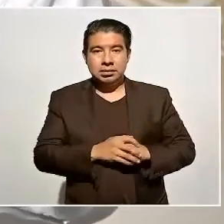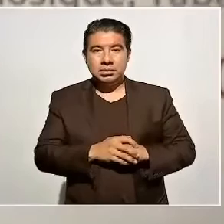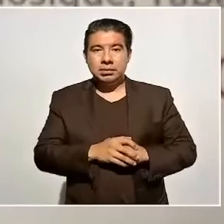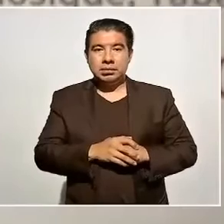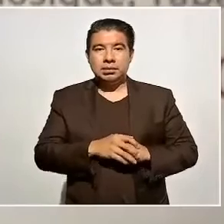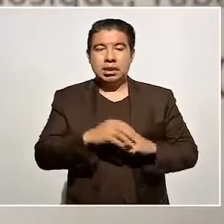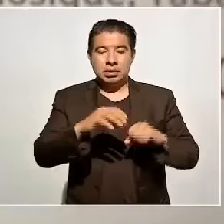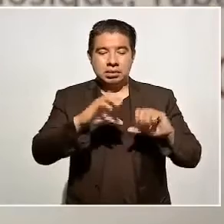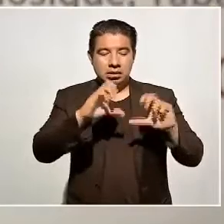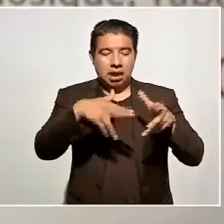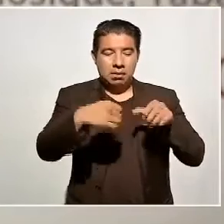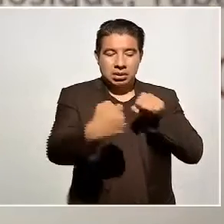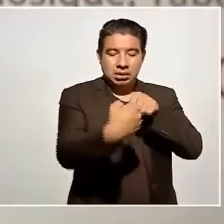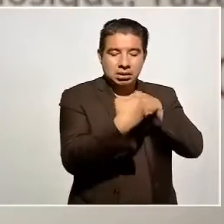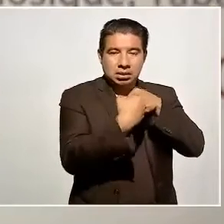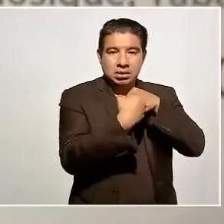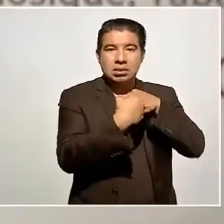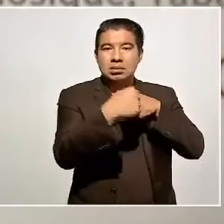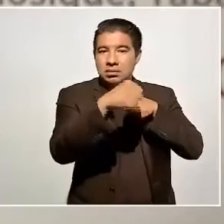Chiapas